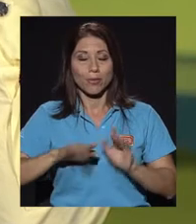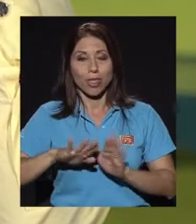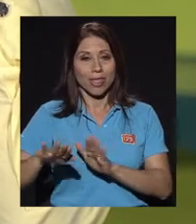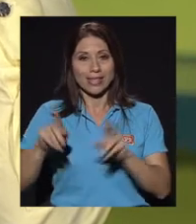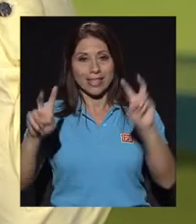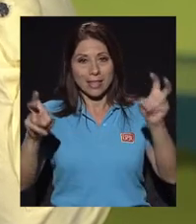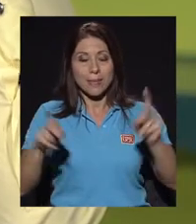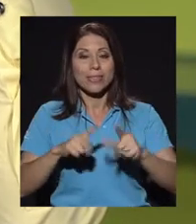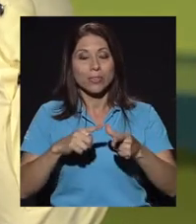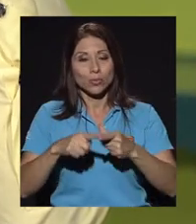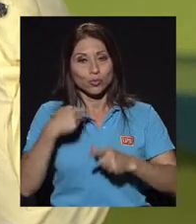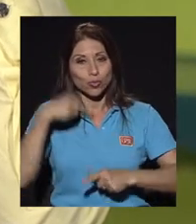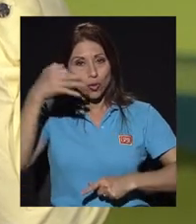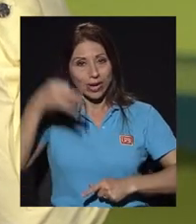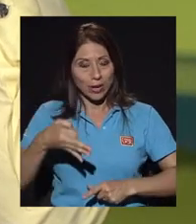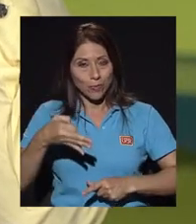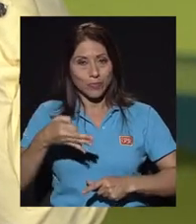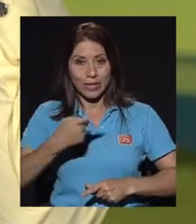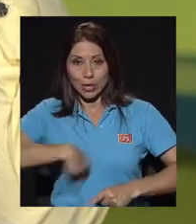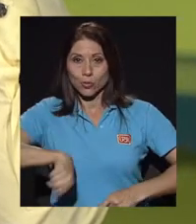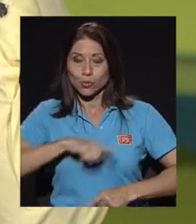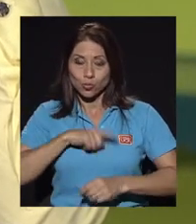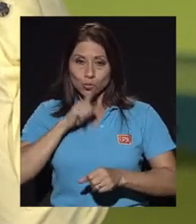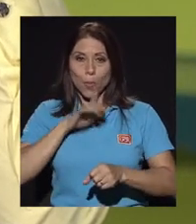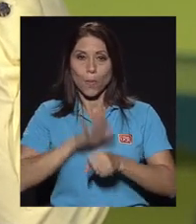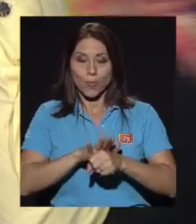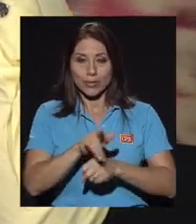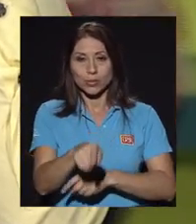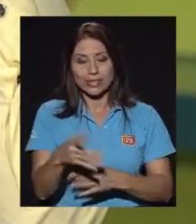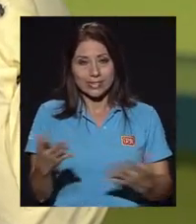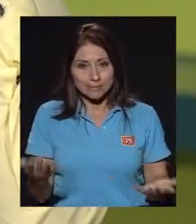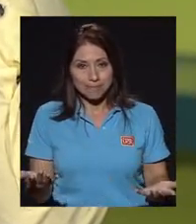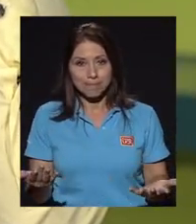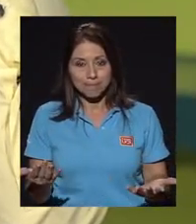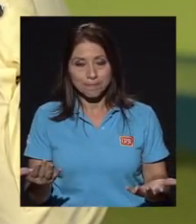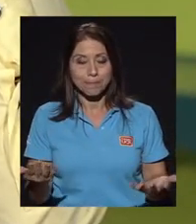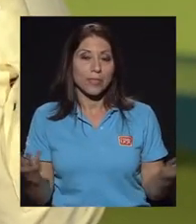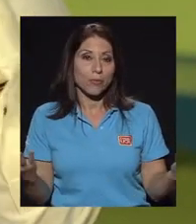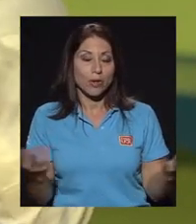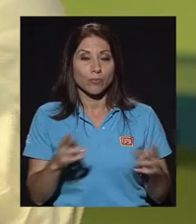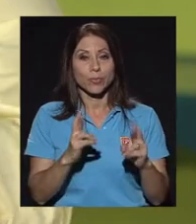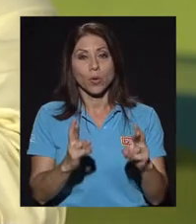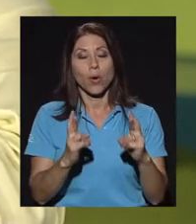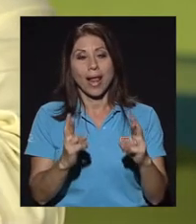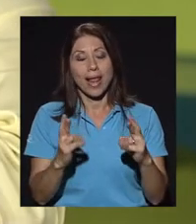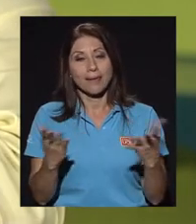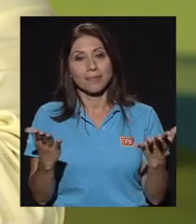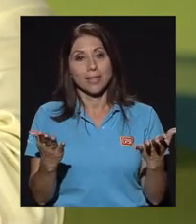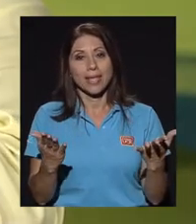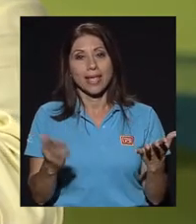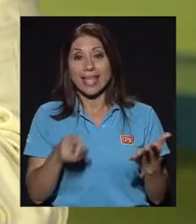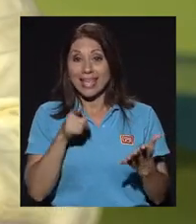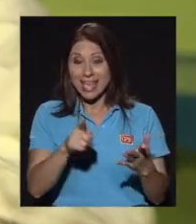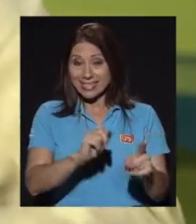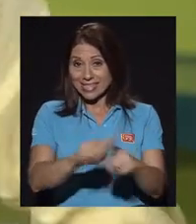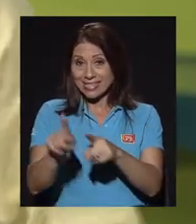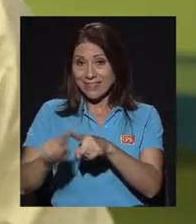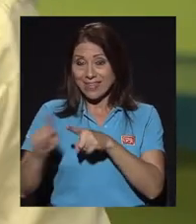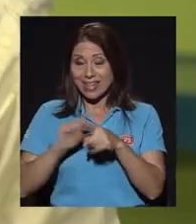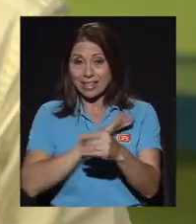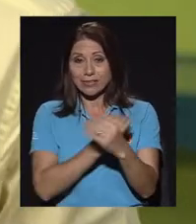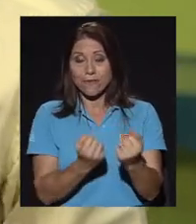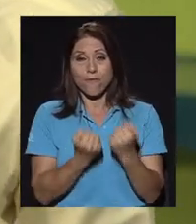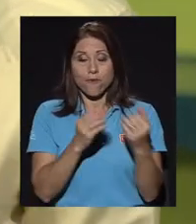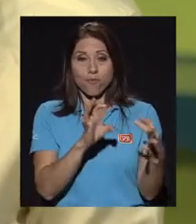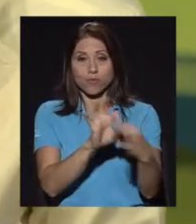lado. Entonces yo creo que ese es el compromiso de parte nuestra. Y bueno, ojalá que esas sinergias, como lo